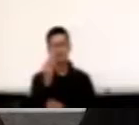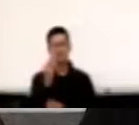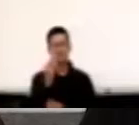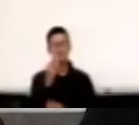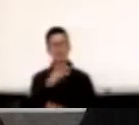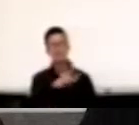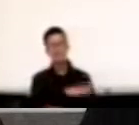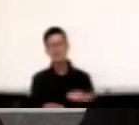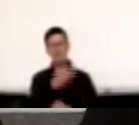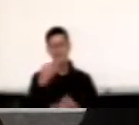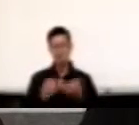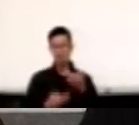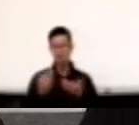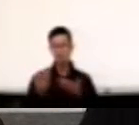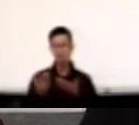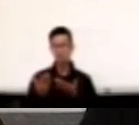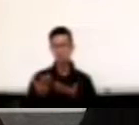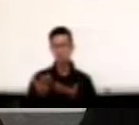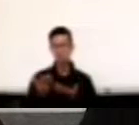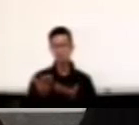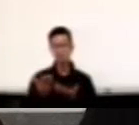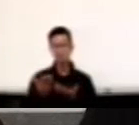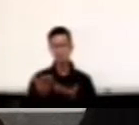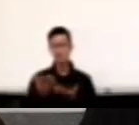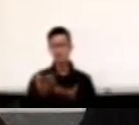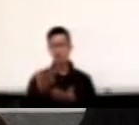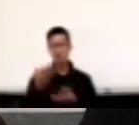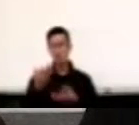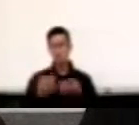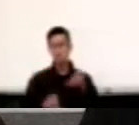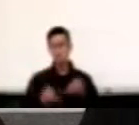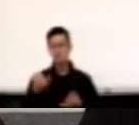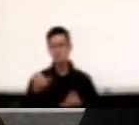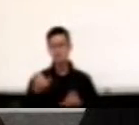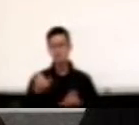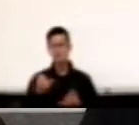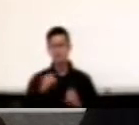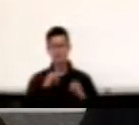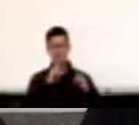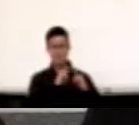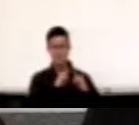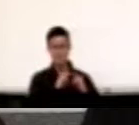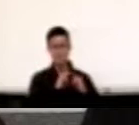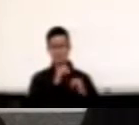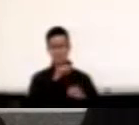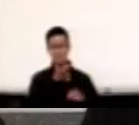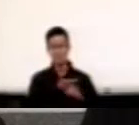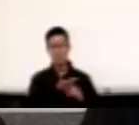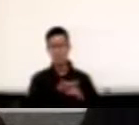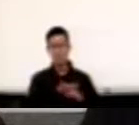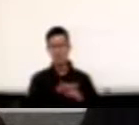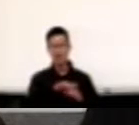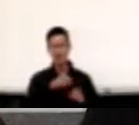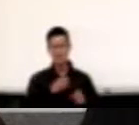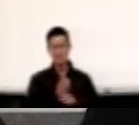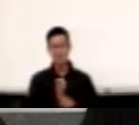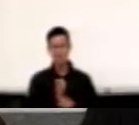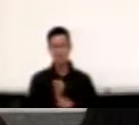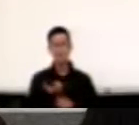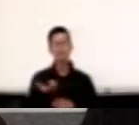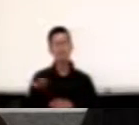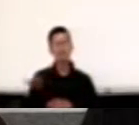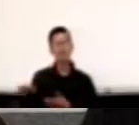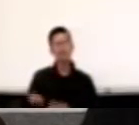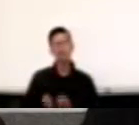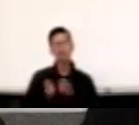Estado de Guanajuato fue oficial judicial y actuaria. En el Instituto Electoral del Estado fue secretaria particular de la Presidencia del